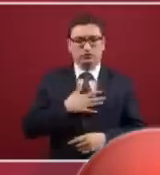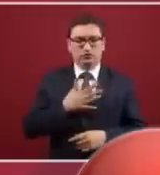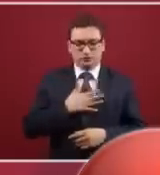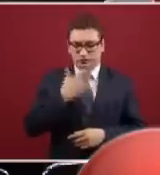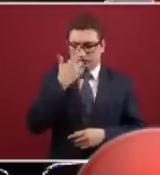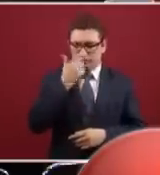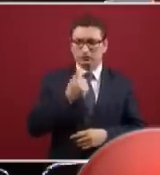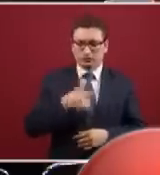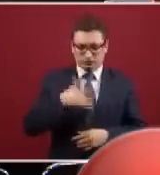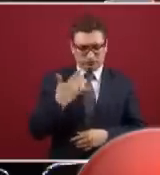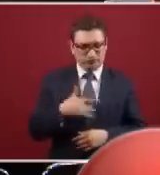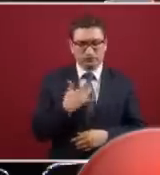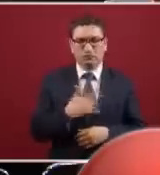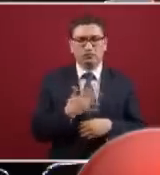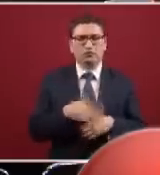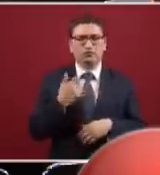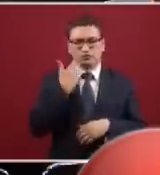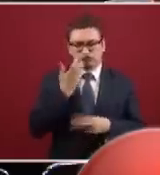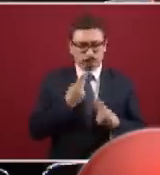apurarnos